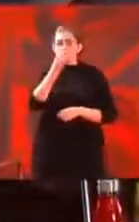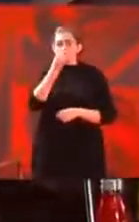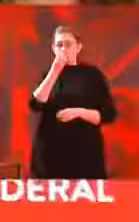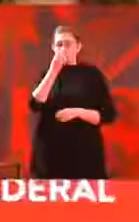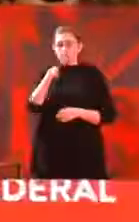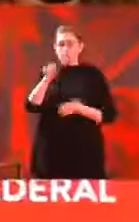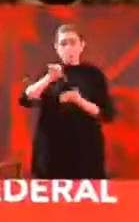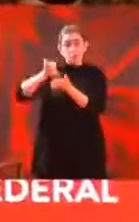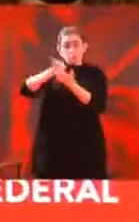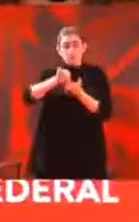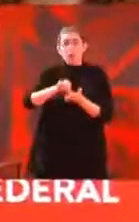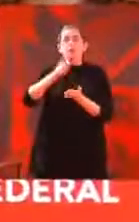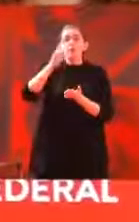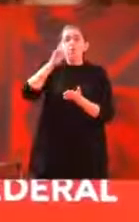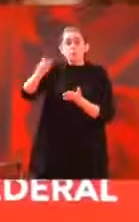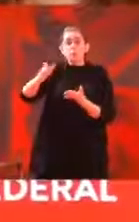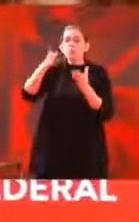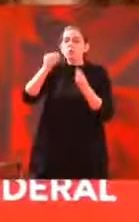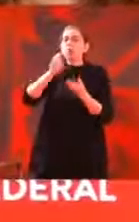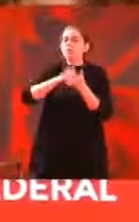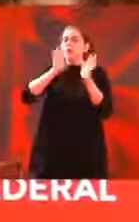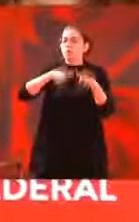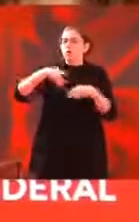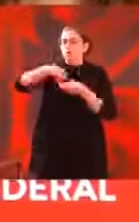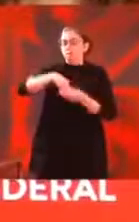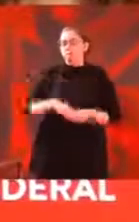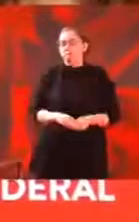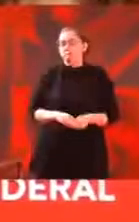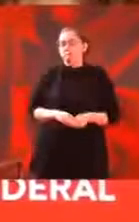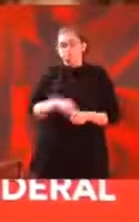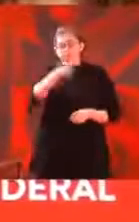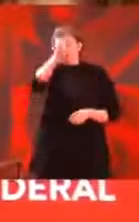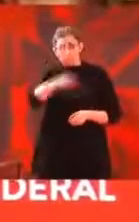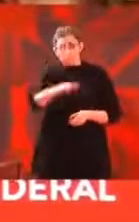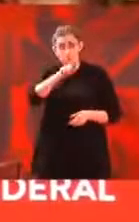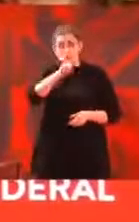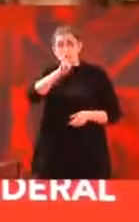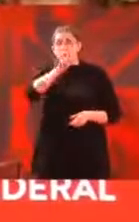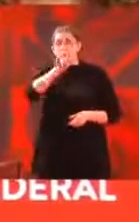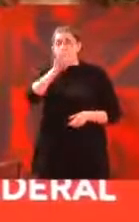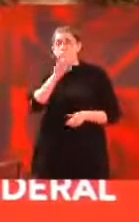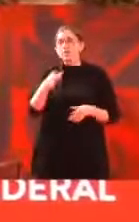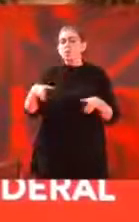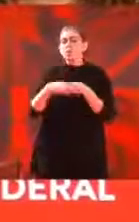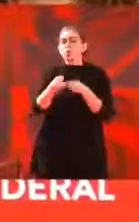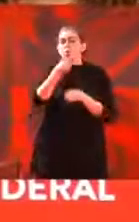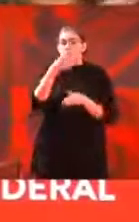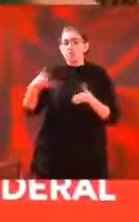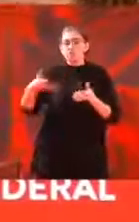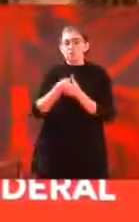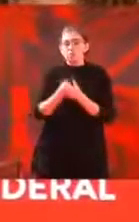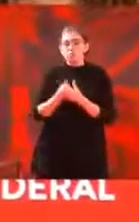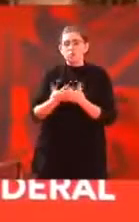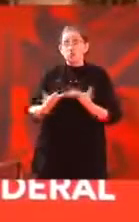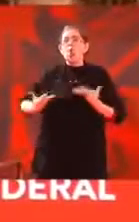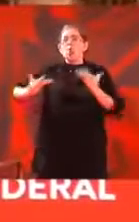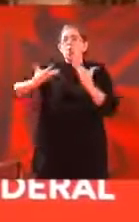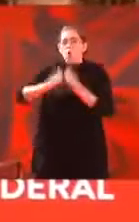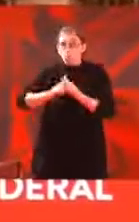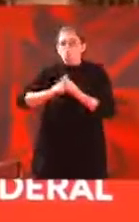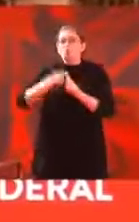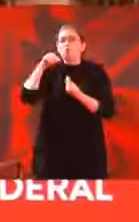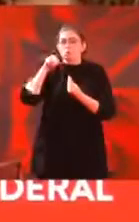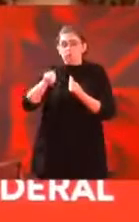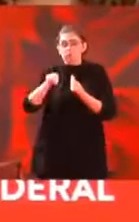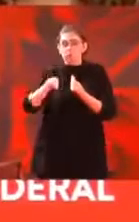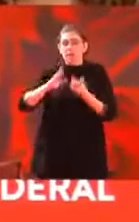muchas ciudades y pueblos de Castilla y León. Luis, tienes a todo el Partido Socialista contigo para abrir esa